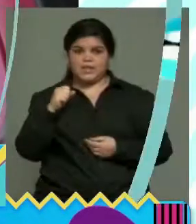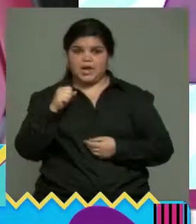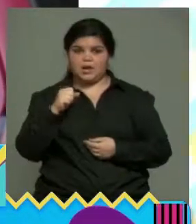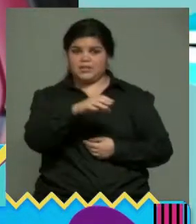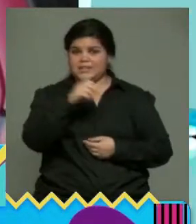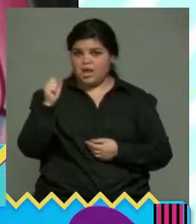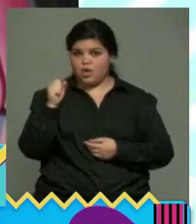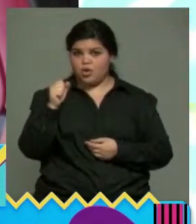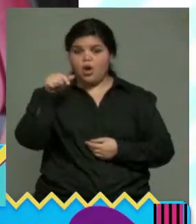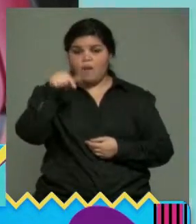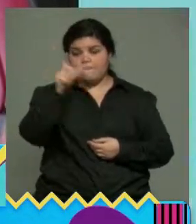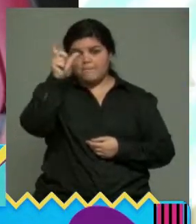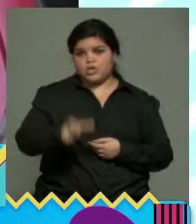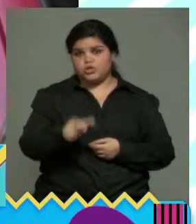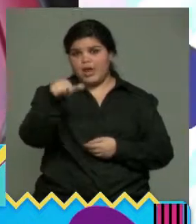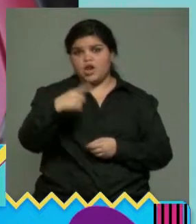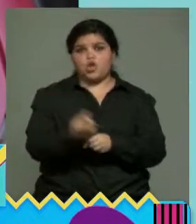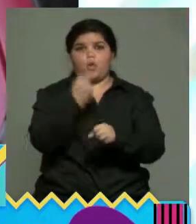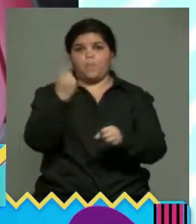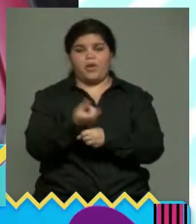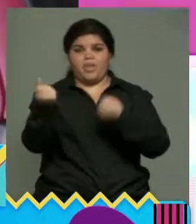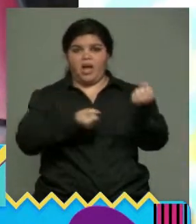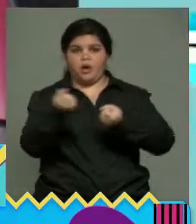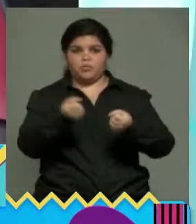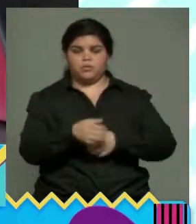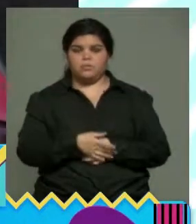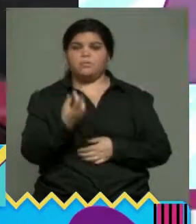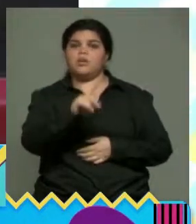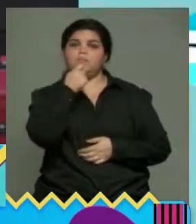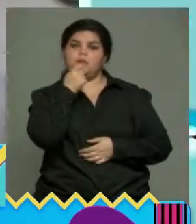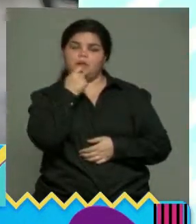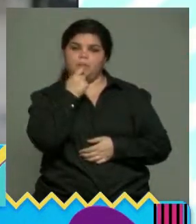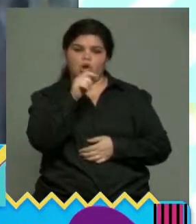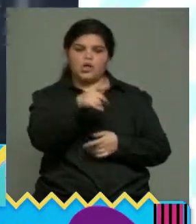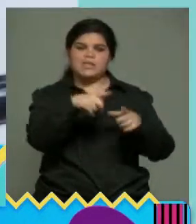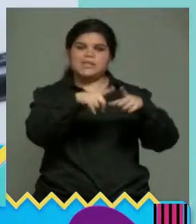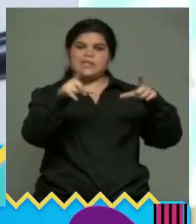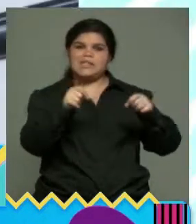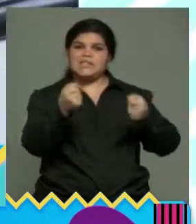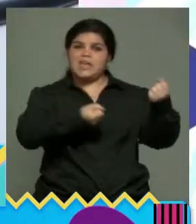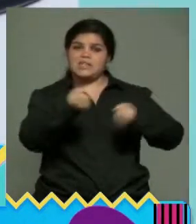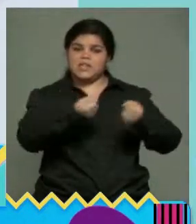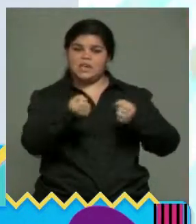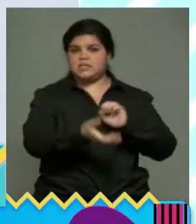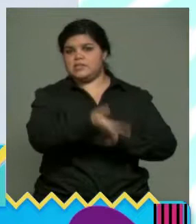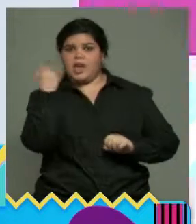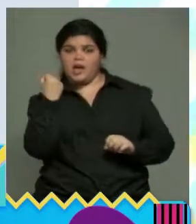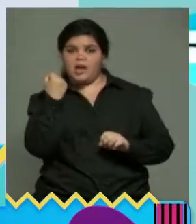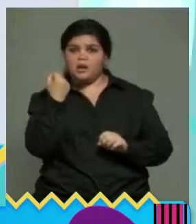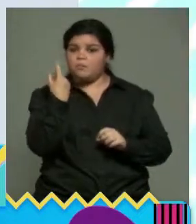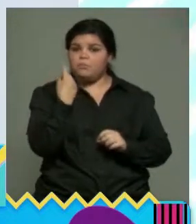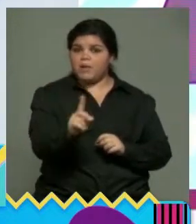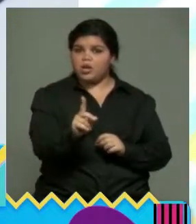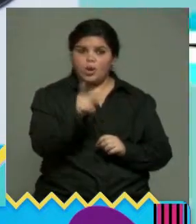Pero, ¿qué pasa? Se retenía la licencia, pero puede seguir hasta hoy, puede seguir, o hasta que se apruebe, puede seguir